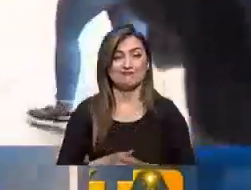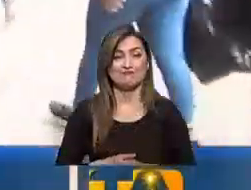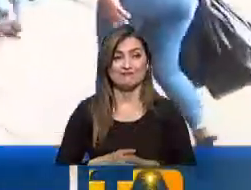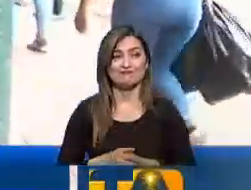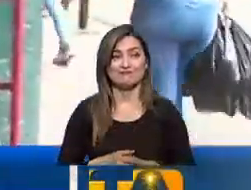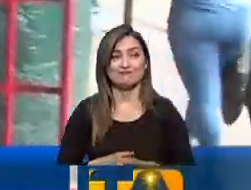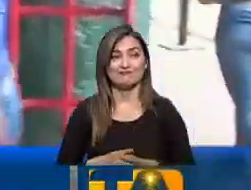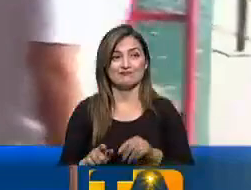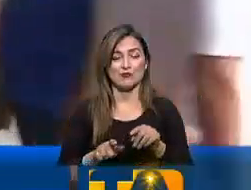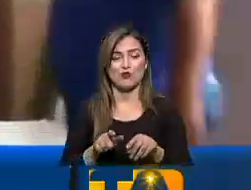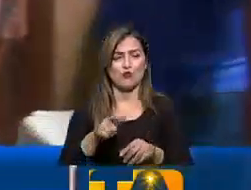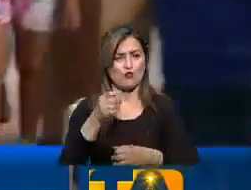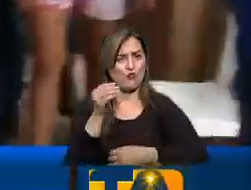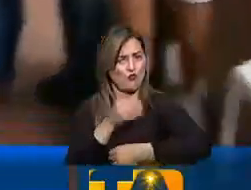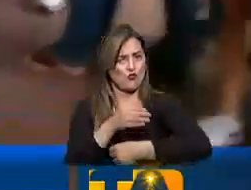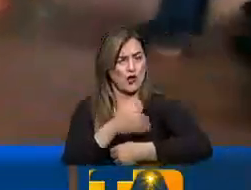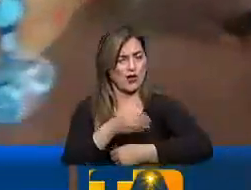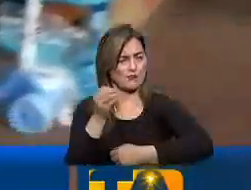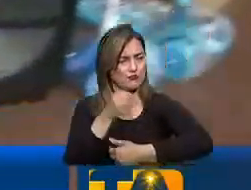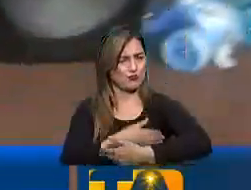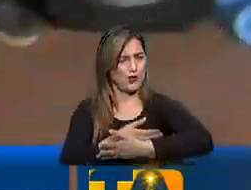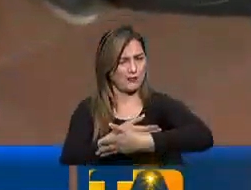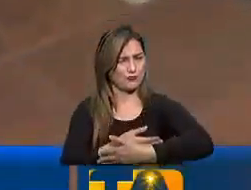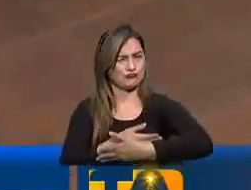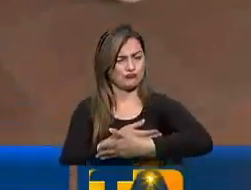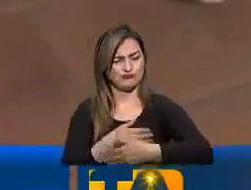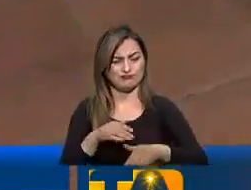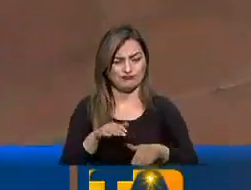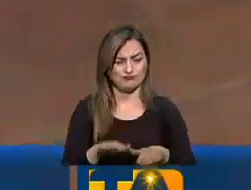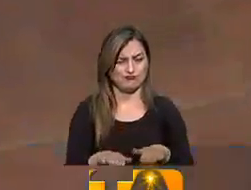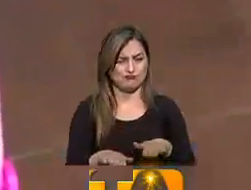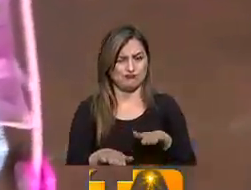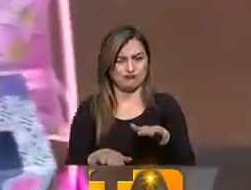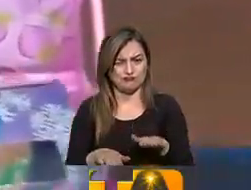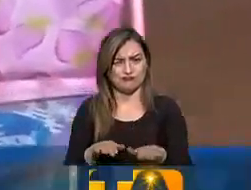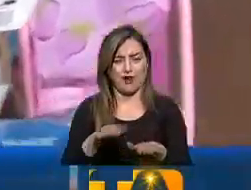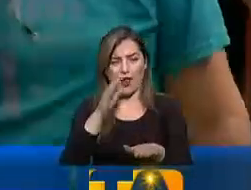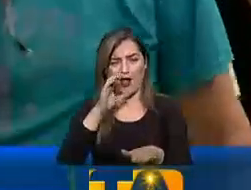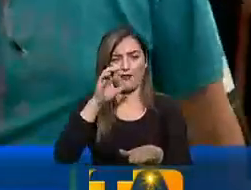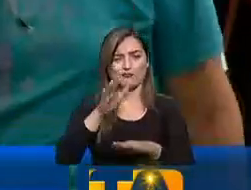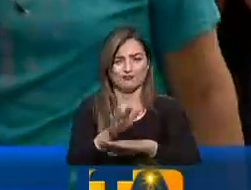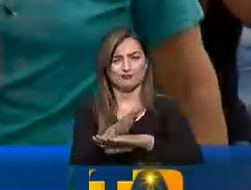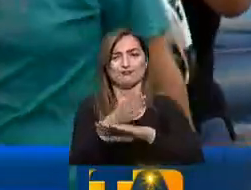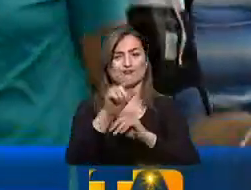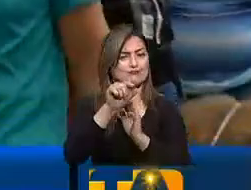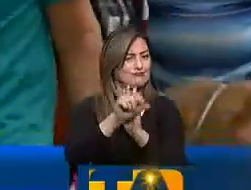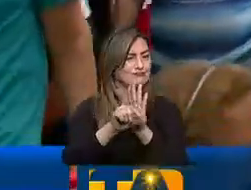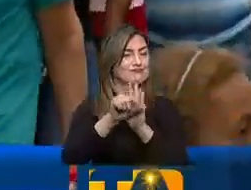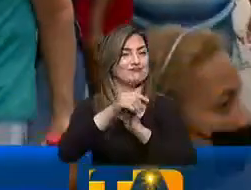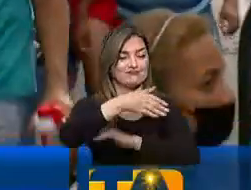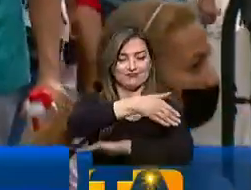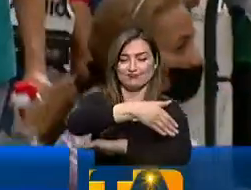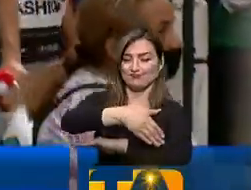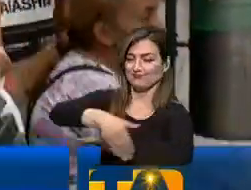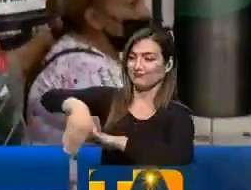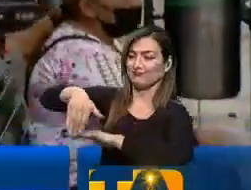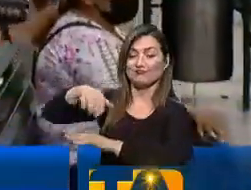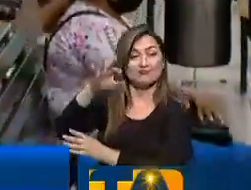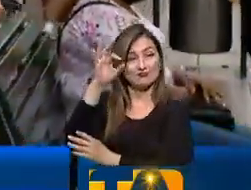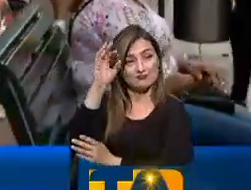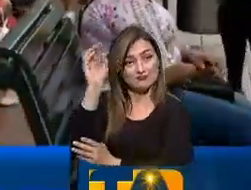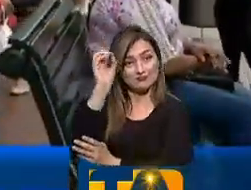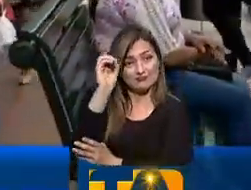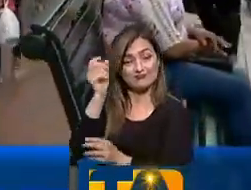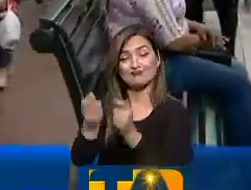que andan, que caminan. Muñecas que son musicales, todo tipo de juguetes baratos aquí. A lo largo de la avenida 9 de octubre, arteria principal y